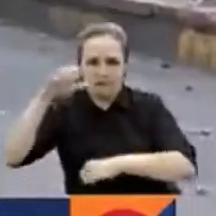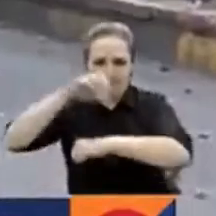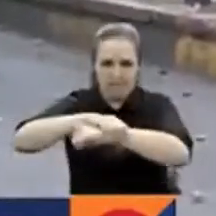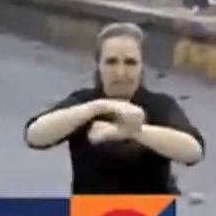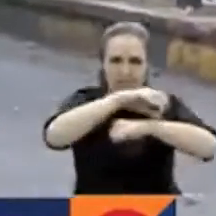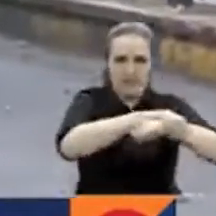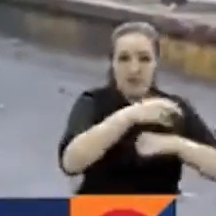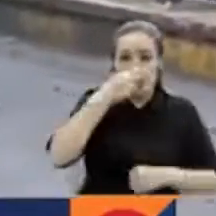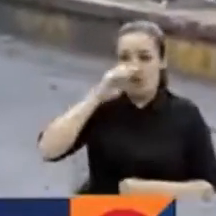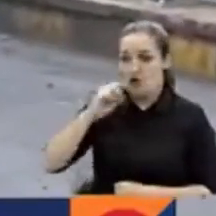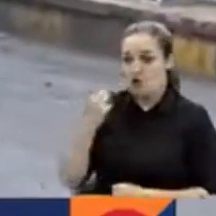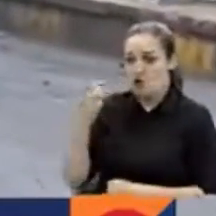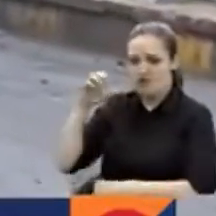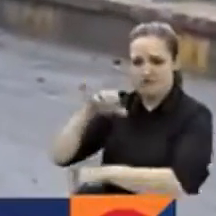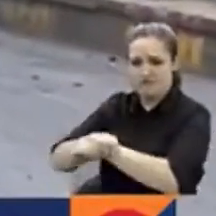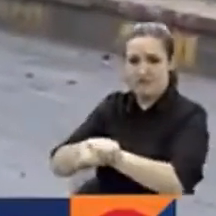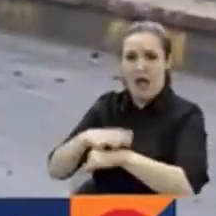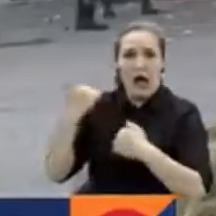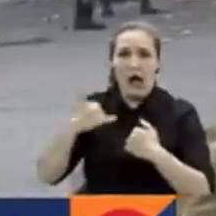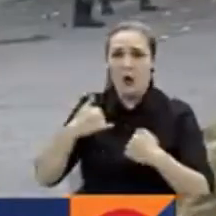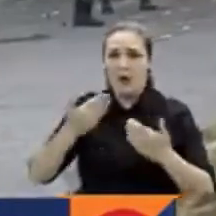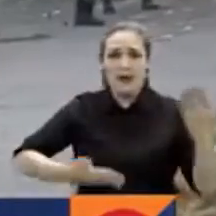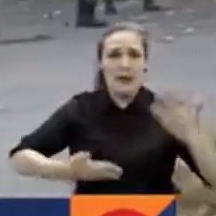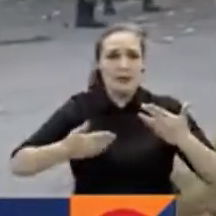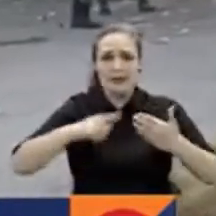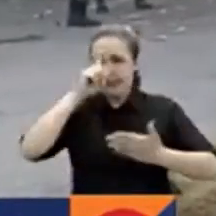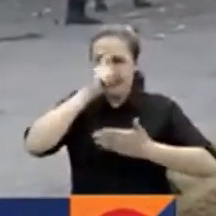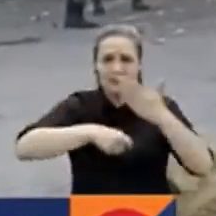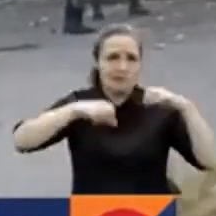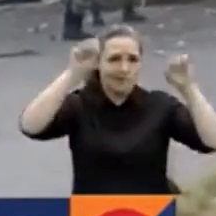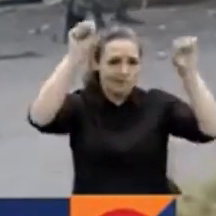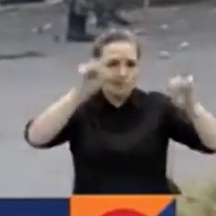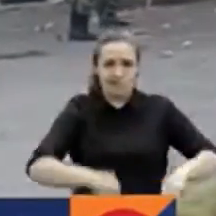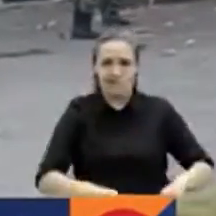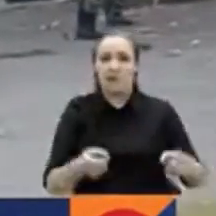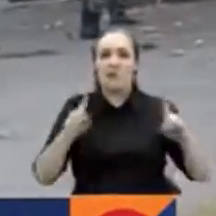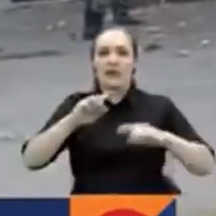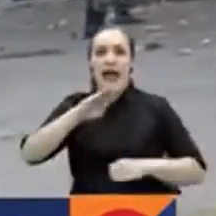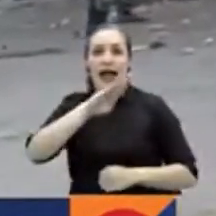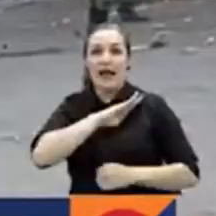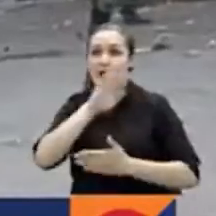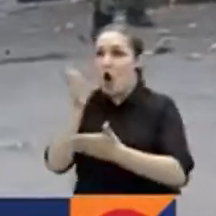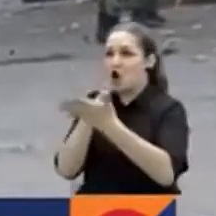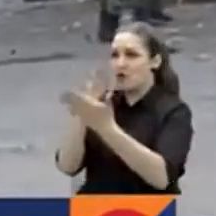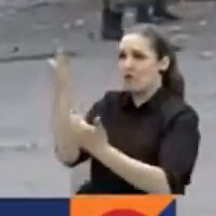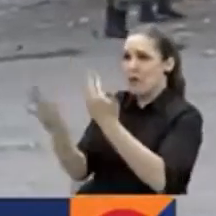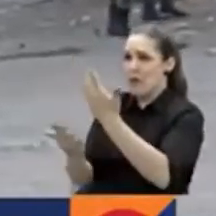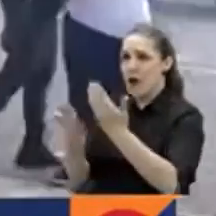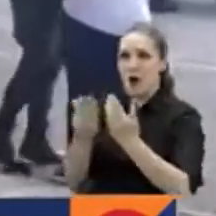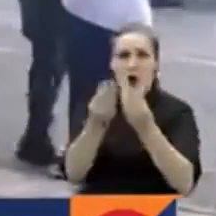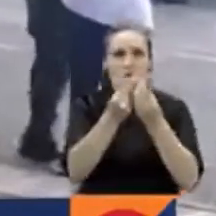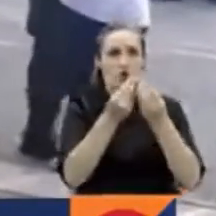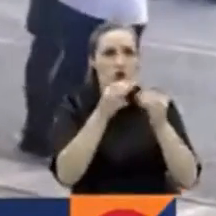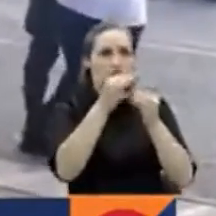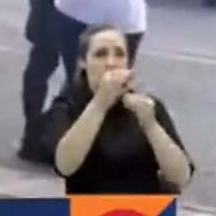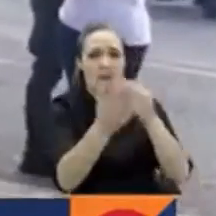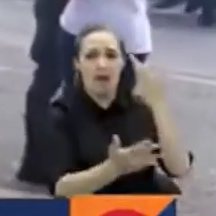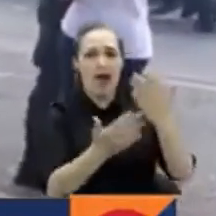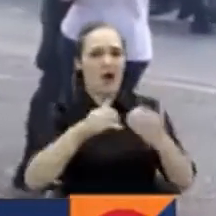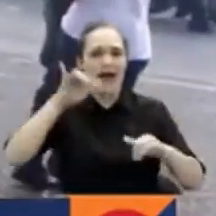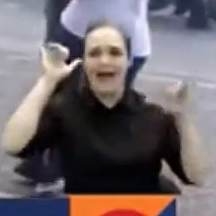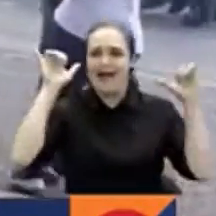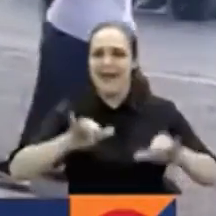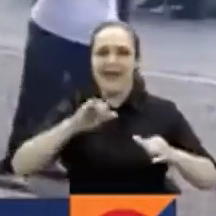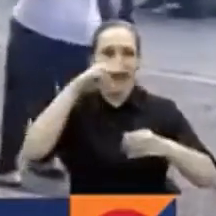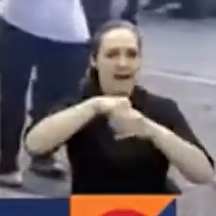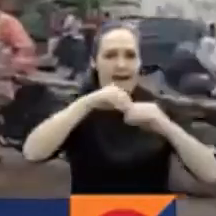las intimidaciones, los negocios cerraron sus puertas. Tras los ataques a la alcaldía y Consejo Municipal de Caucasia, las autoridades decretaron el toque de queda en este